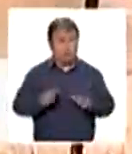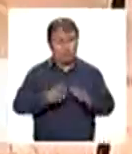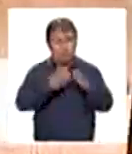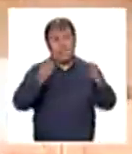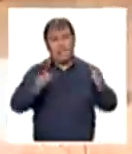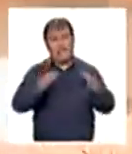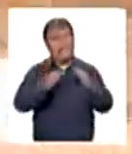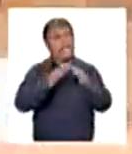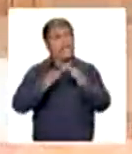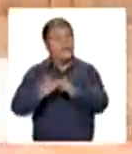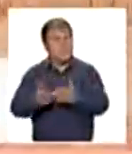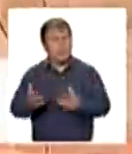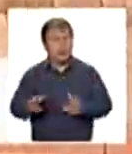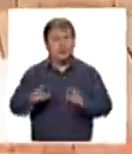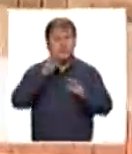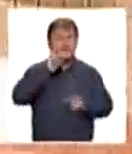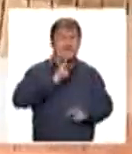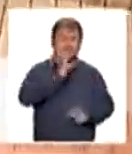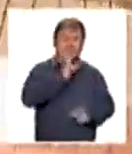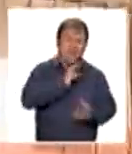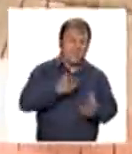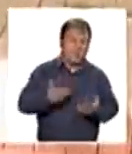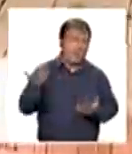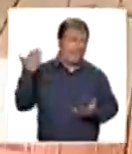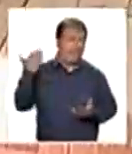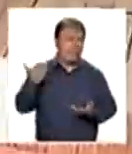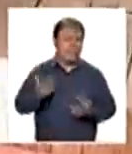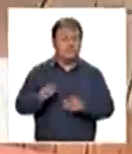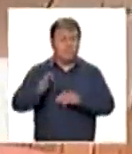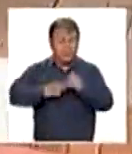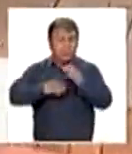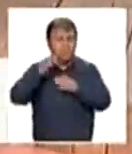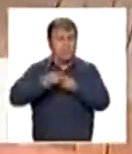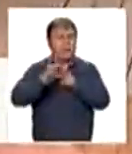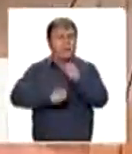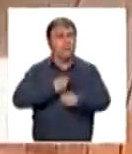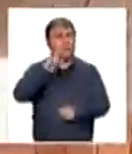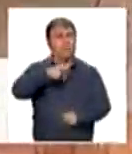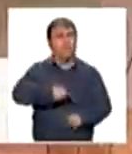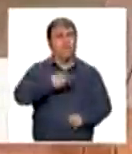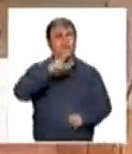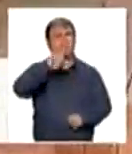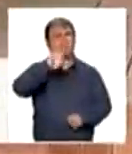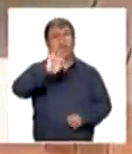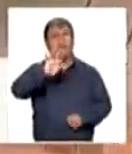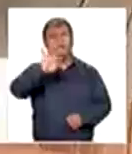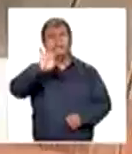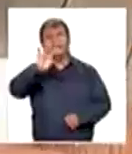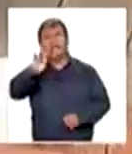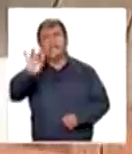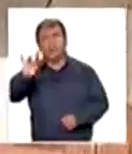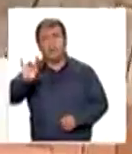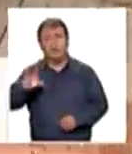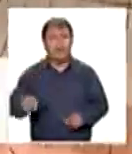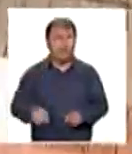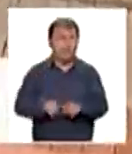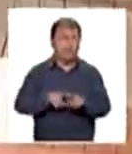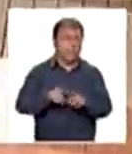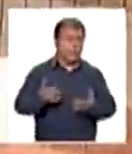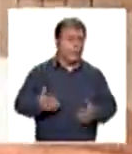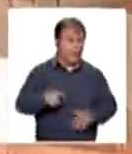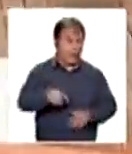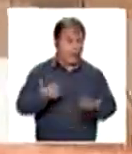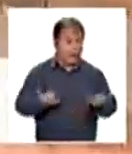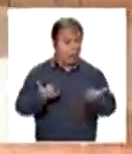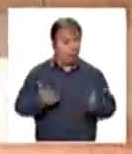de casa, que fue un restaurante diseñado y construido en el año 1979 por el arquitecto Luis Rizzo. En esta